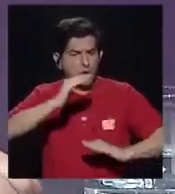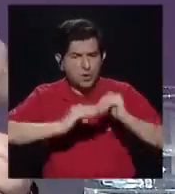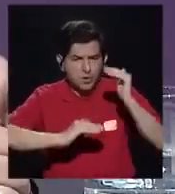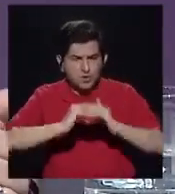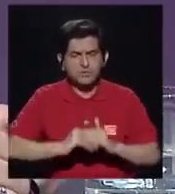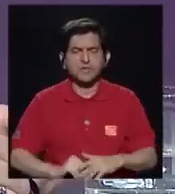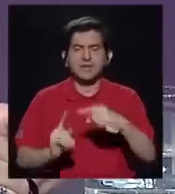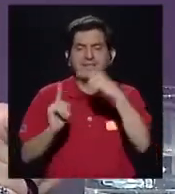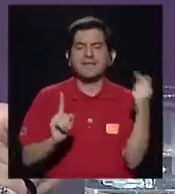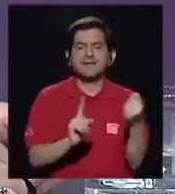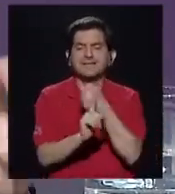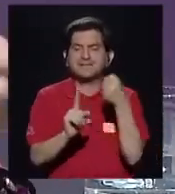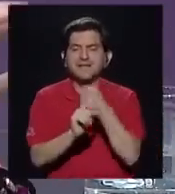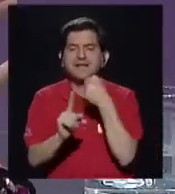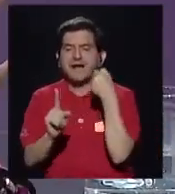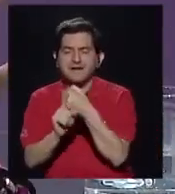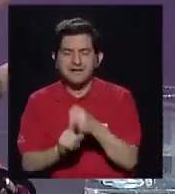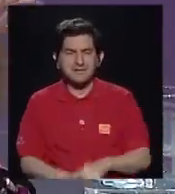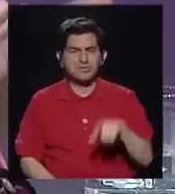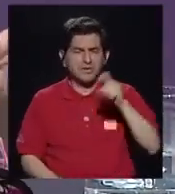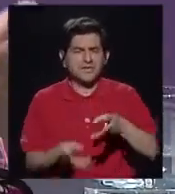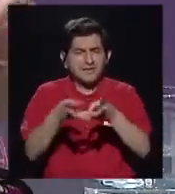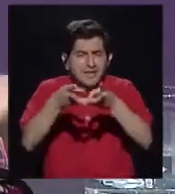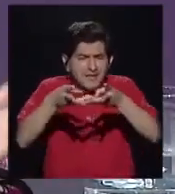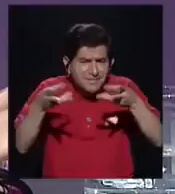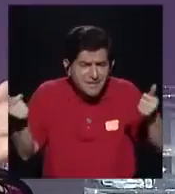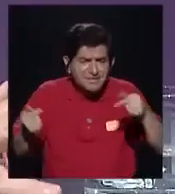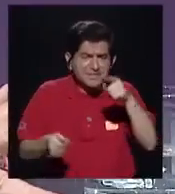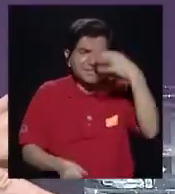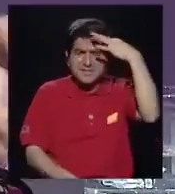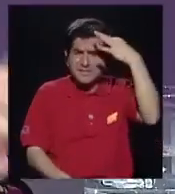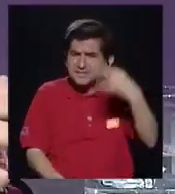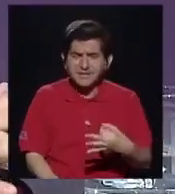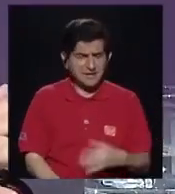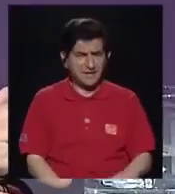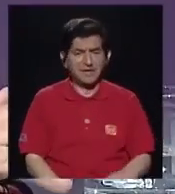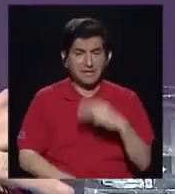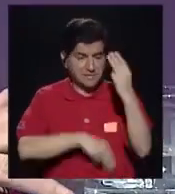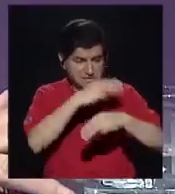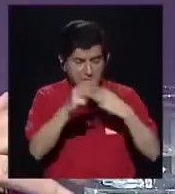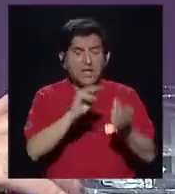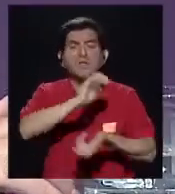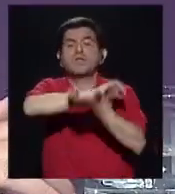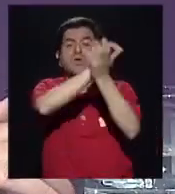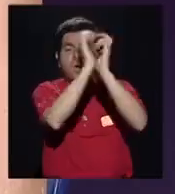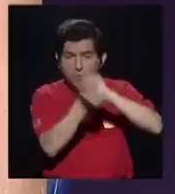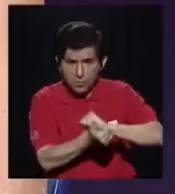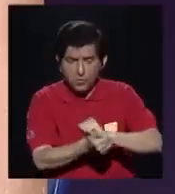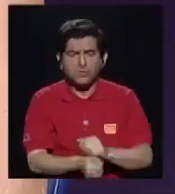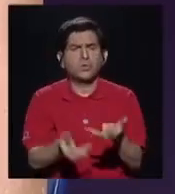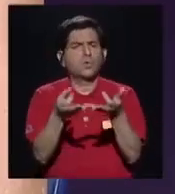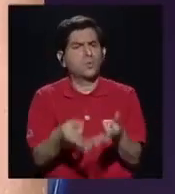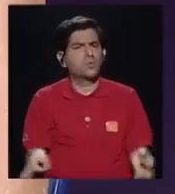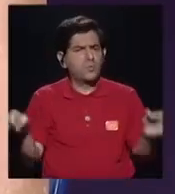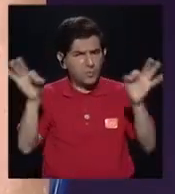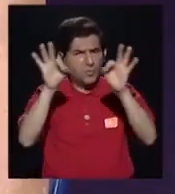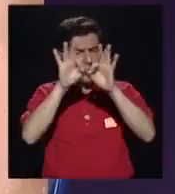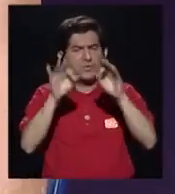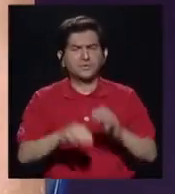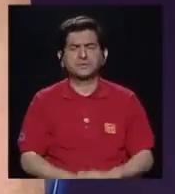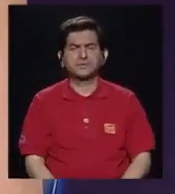agrediendo claro tenemos que deshacer esa creencia y el mundo va a cambiar Eso me parece muy importante realmente